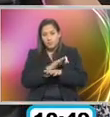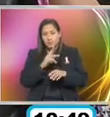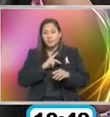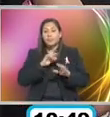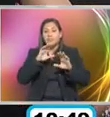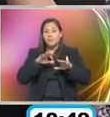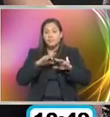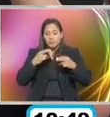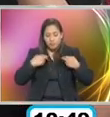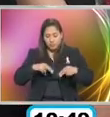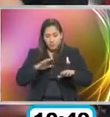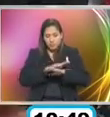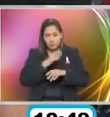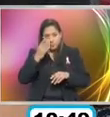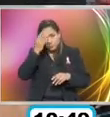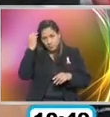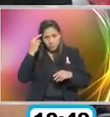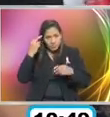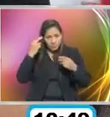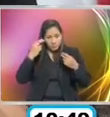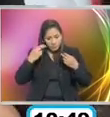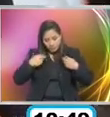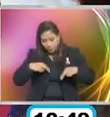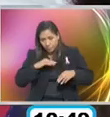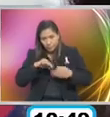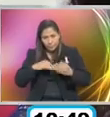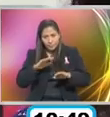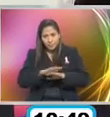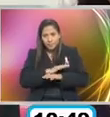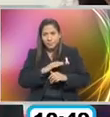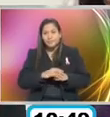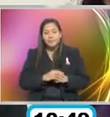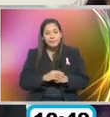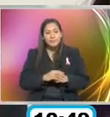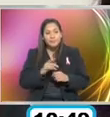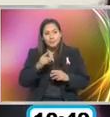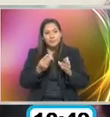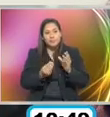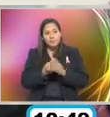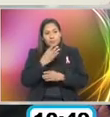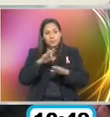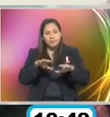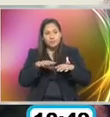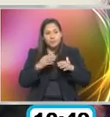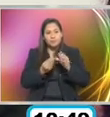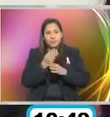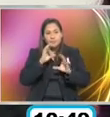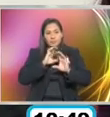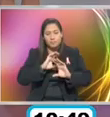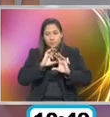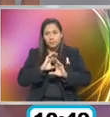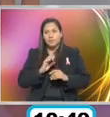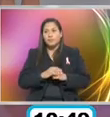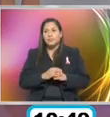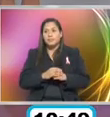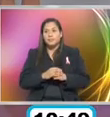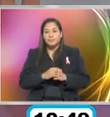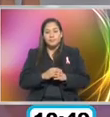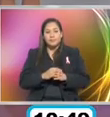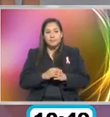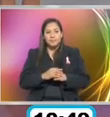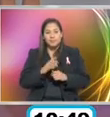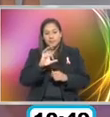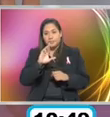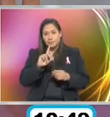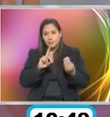cambió, nuestra ropa cambió, nuestro look, todo cambió. Entonces, pues, tenemos nuevo show con nuestras nuevas canciones, Ajá. que es